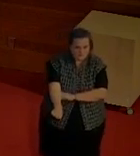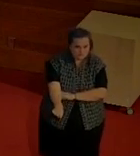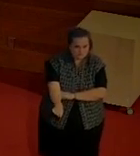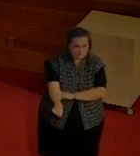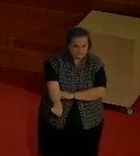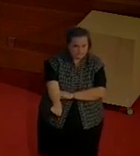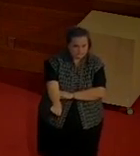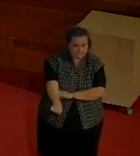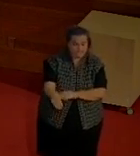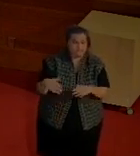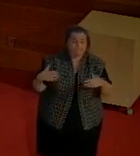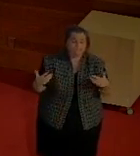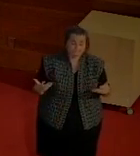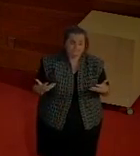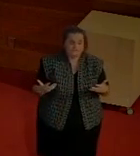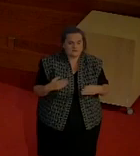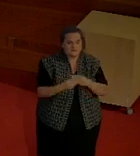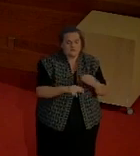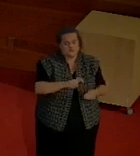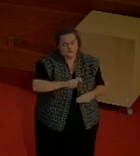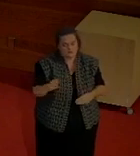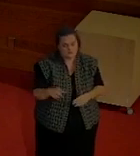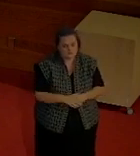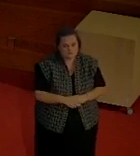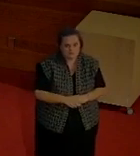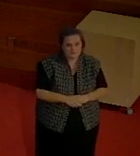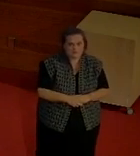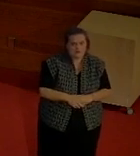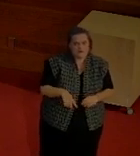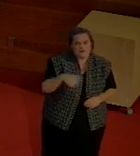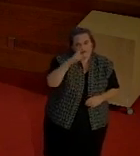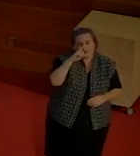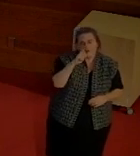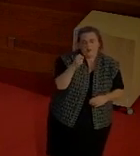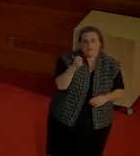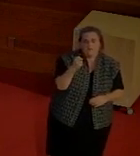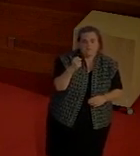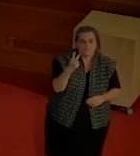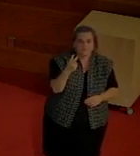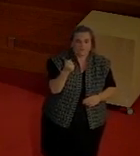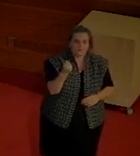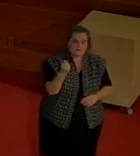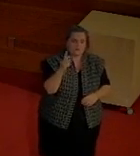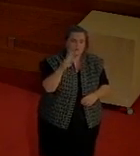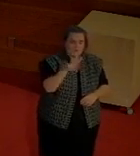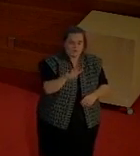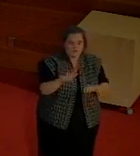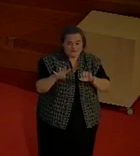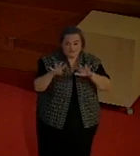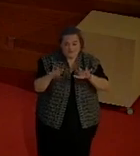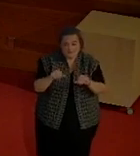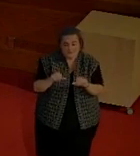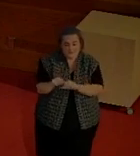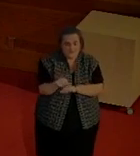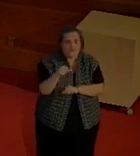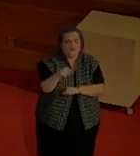y por lo tanto juega con otras bazas contando con el año 2049 primer Centenario de la creación de la República popular China y que